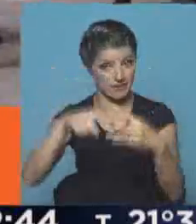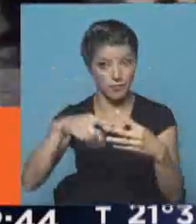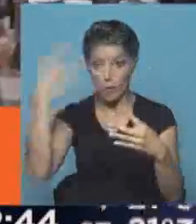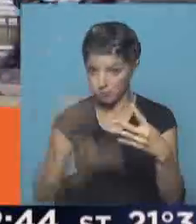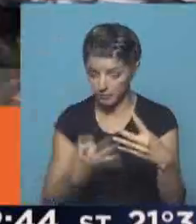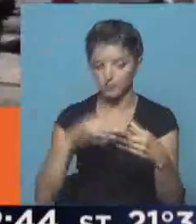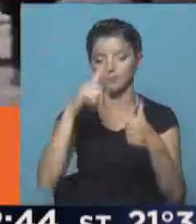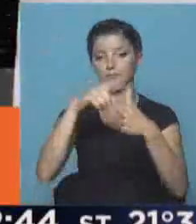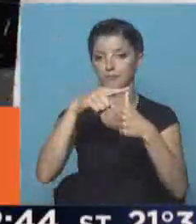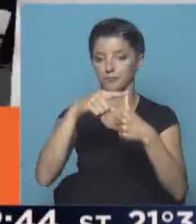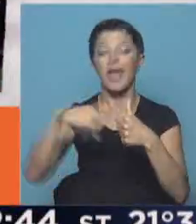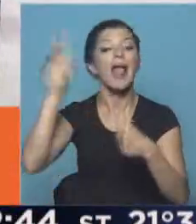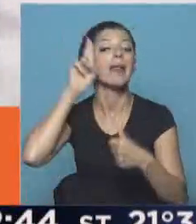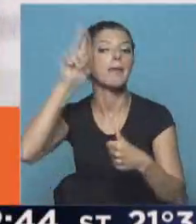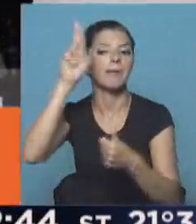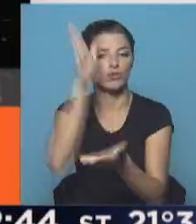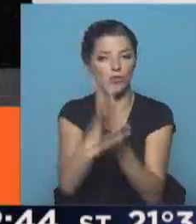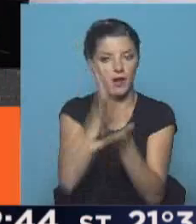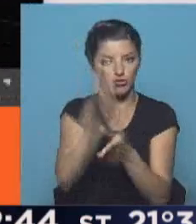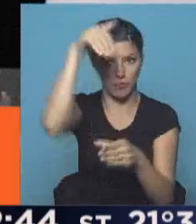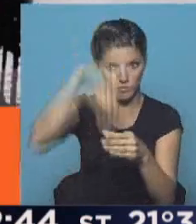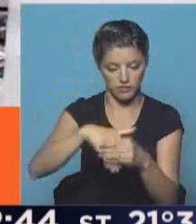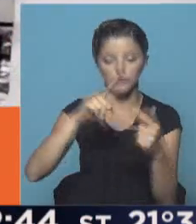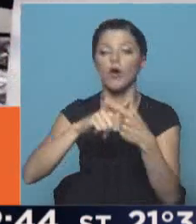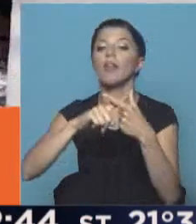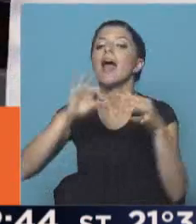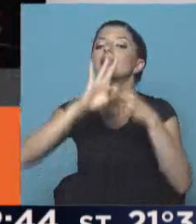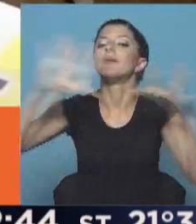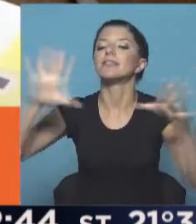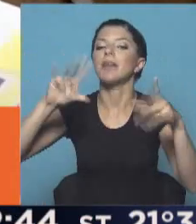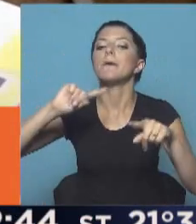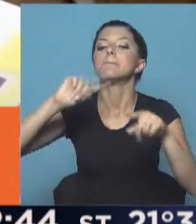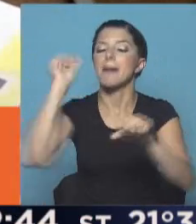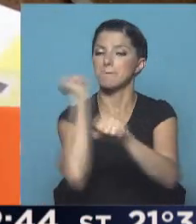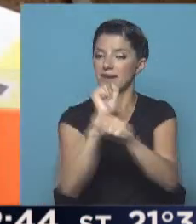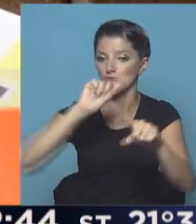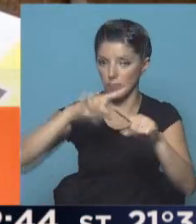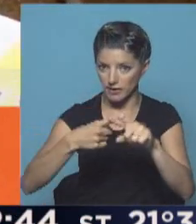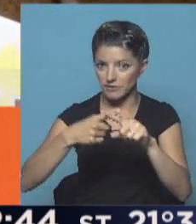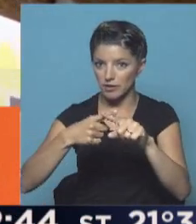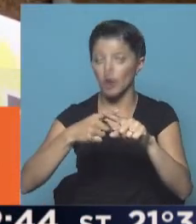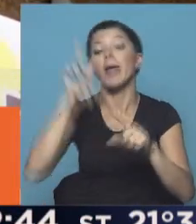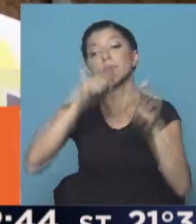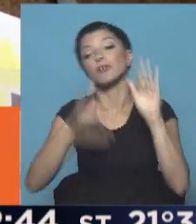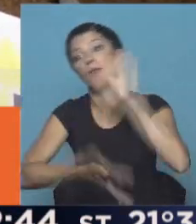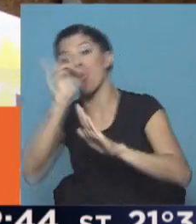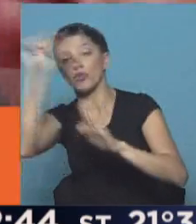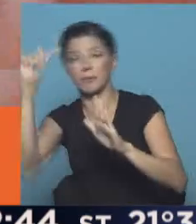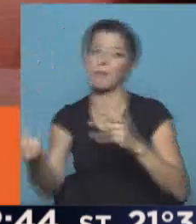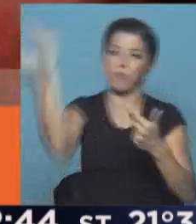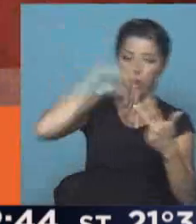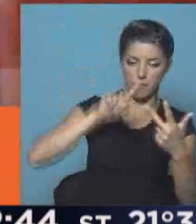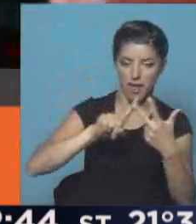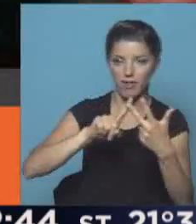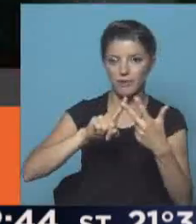fundamentales: respeto al derecho al voto, libertad para los presos políticos, retorno de los exiliados, atención